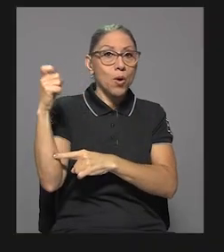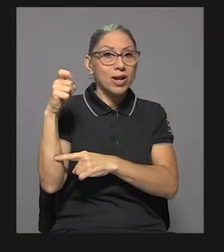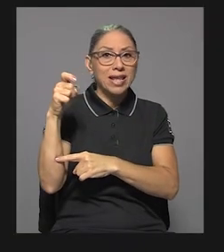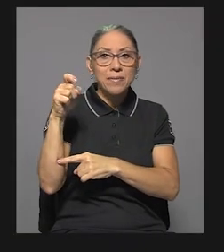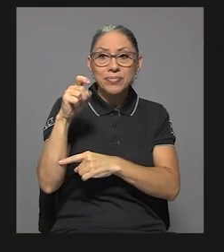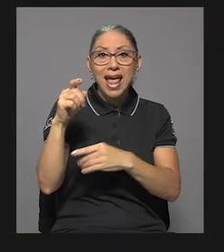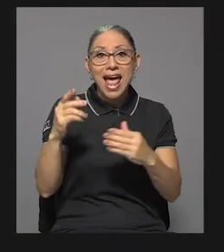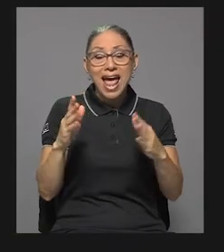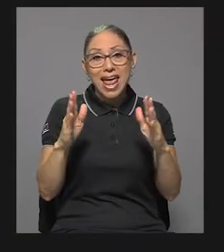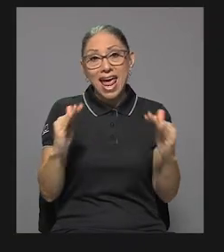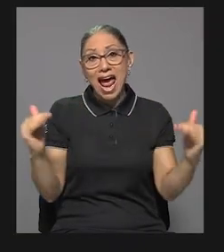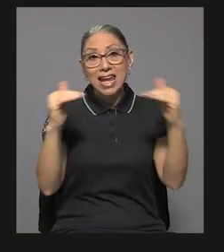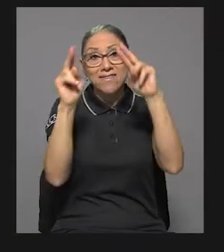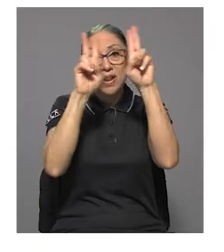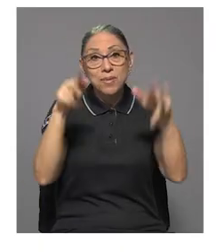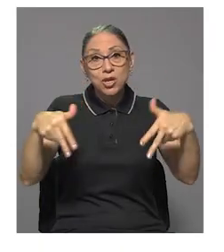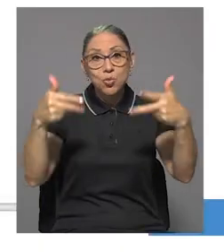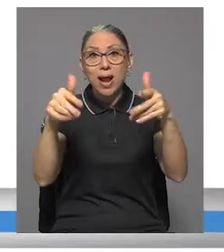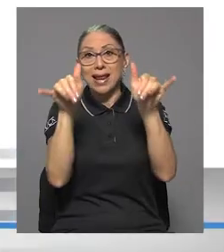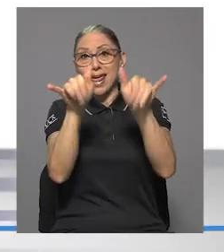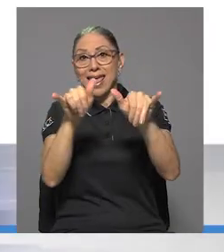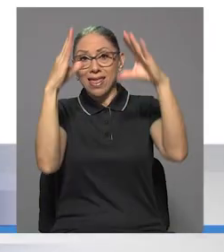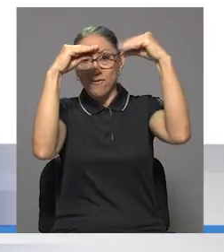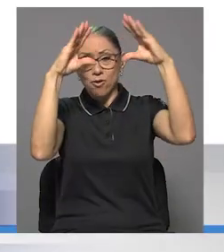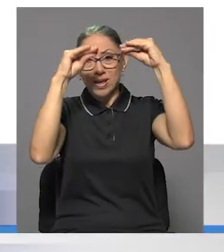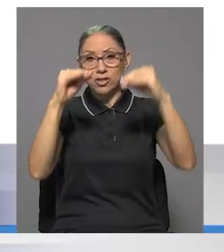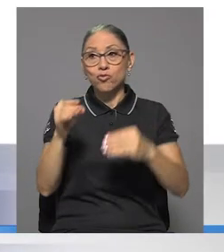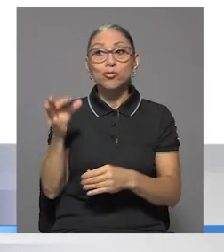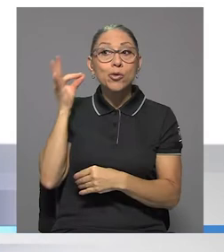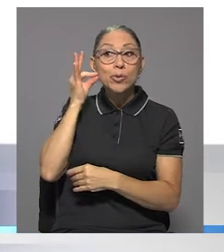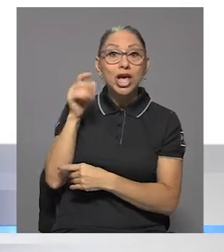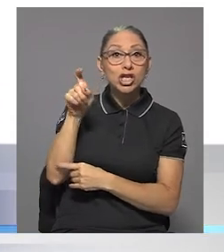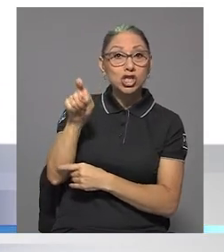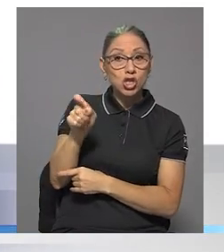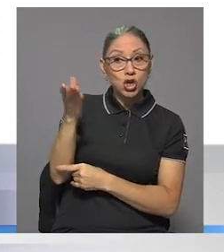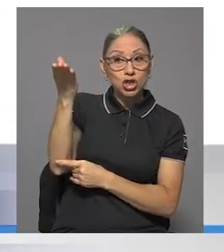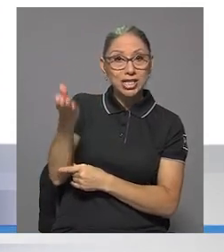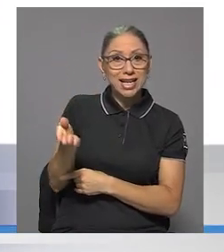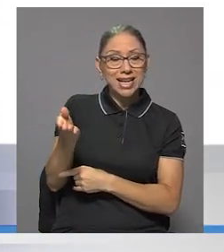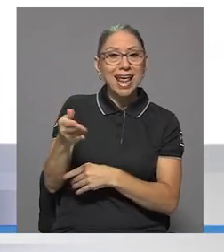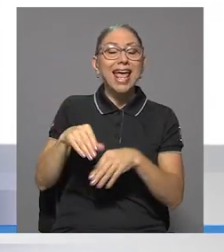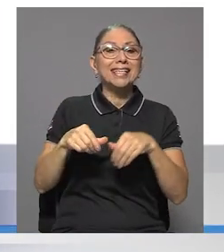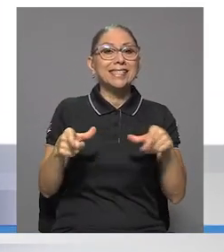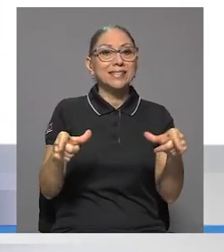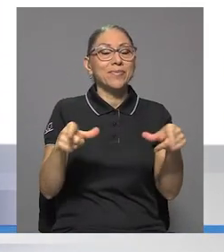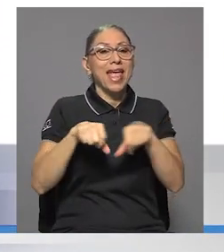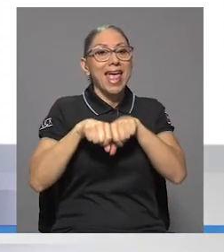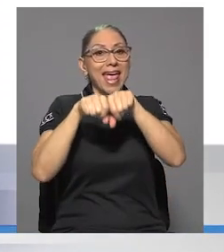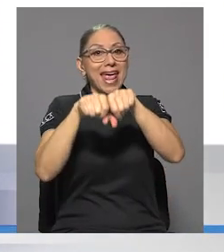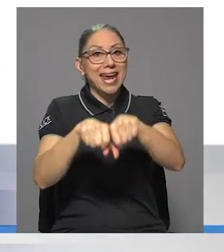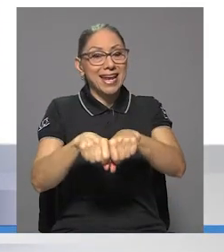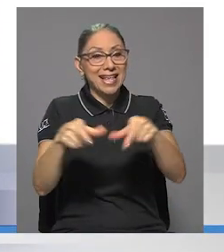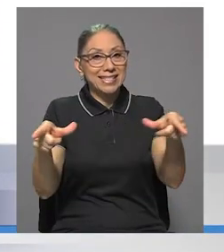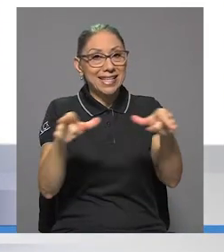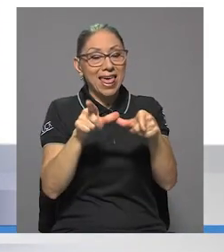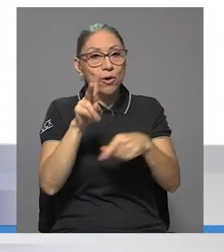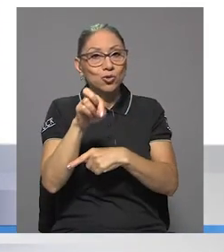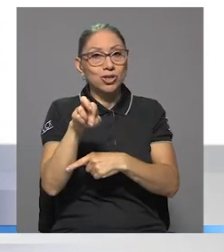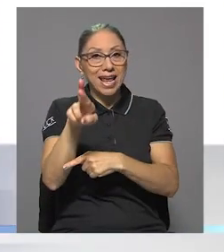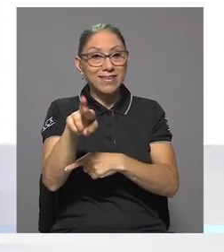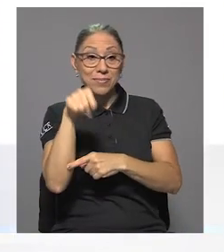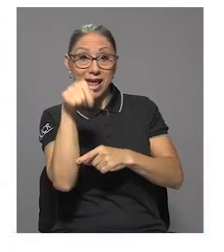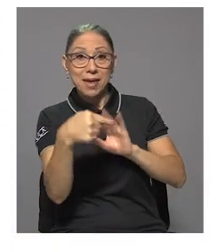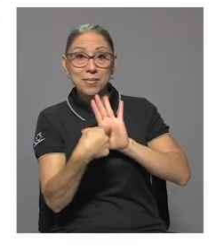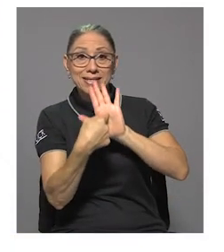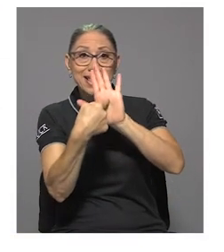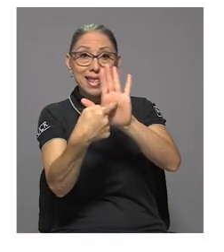registro a nivel virtual, ¿verdad? Soshield es egresada de la UCR y en la feria presentará sus creaciones hechas